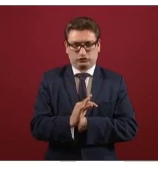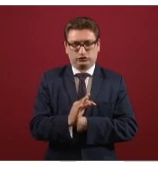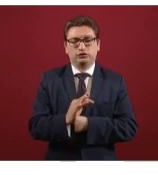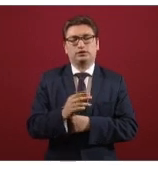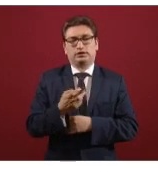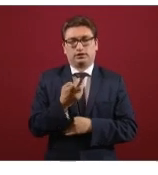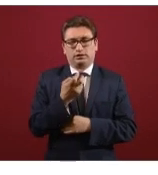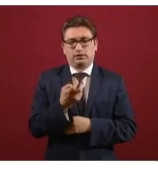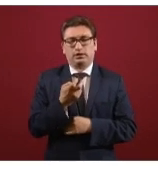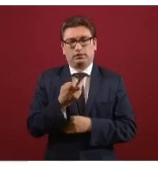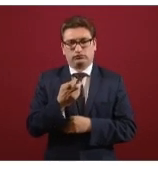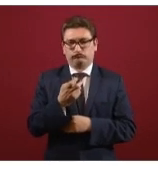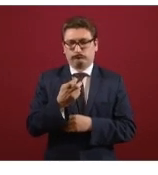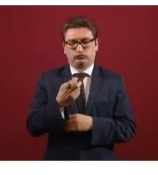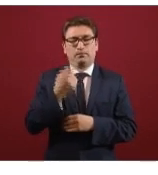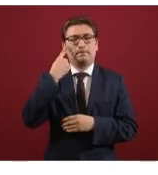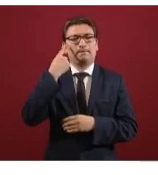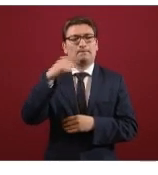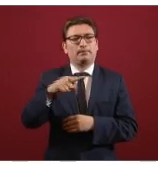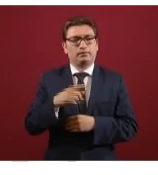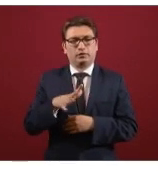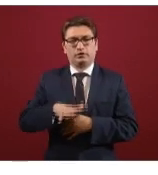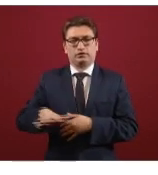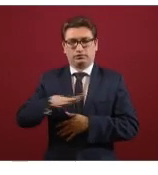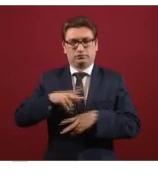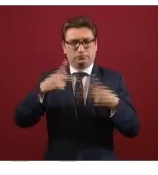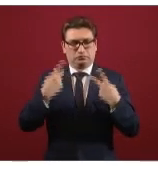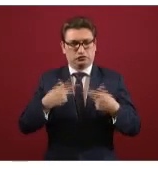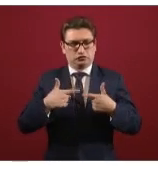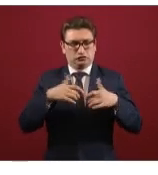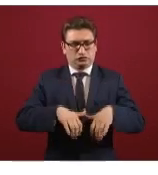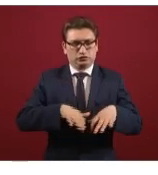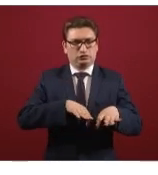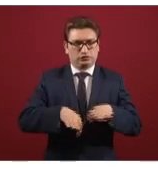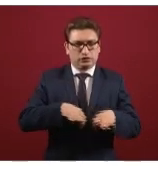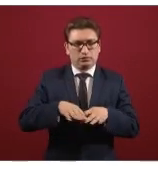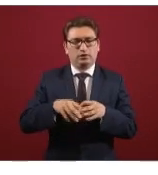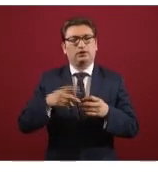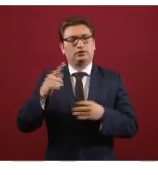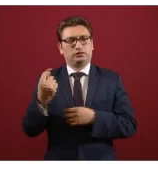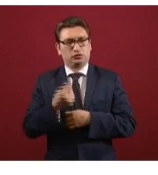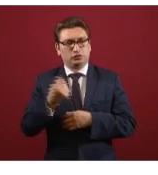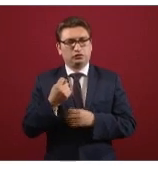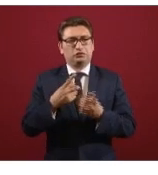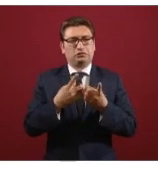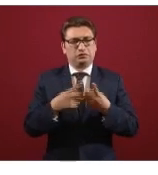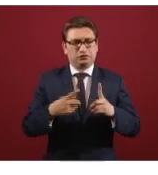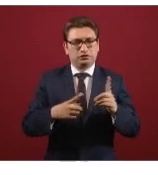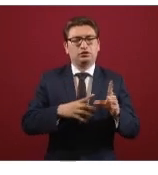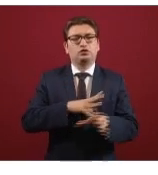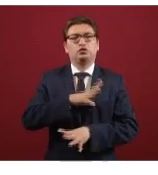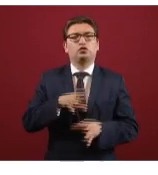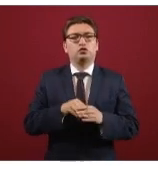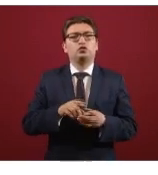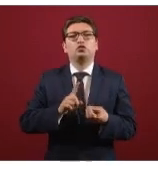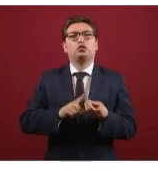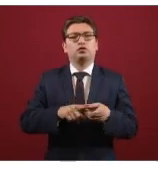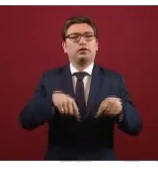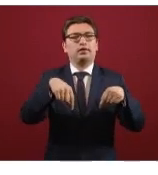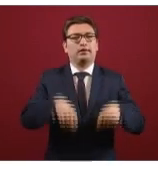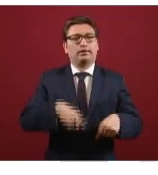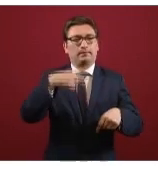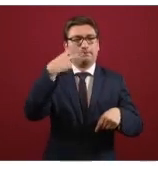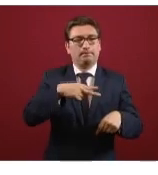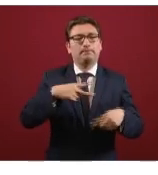paquete porque estamos garantizando que la mano de obra que la transferencia tecnológica que el desarrollo sea en méjico con